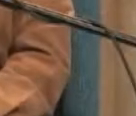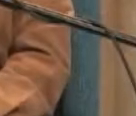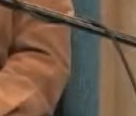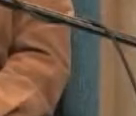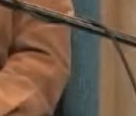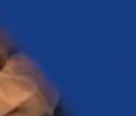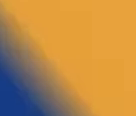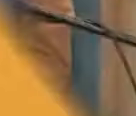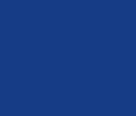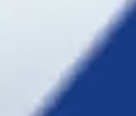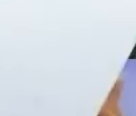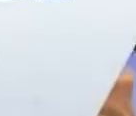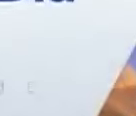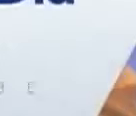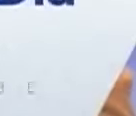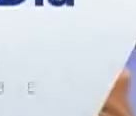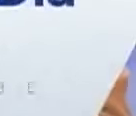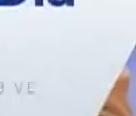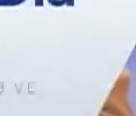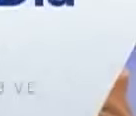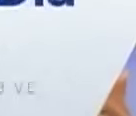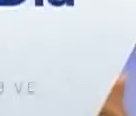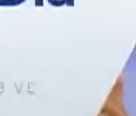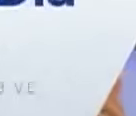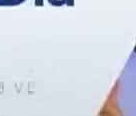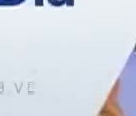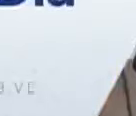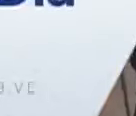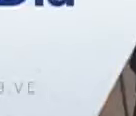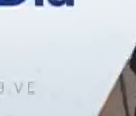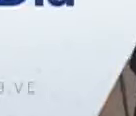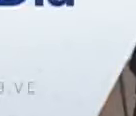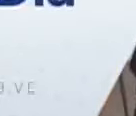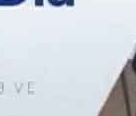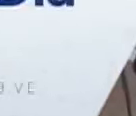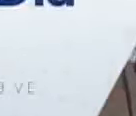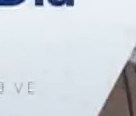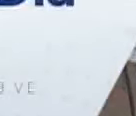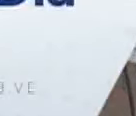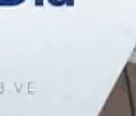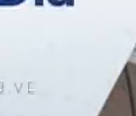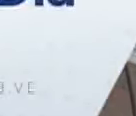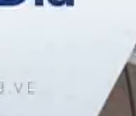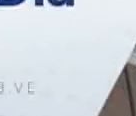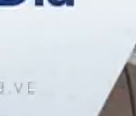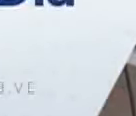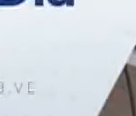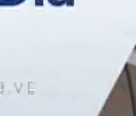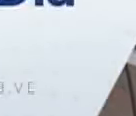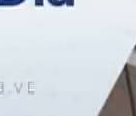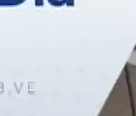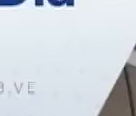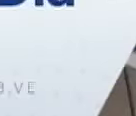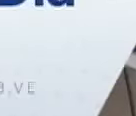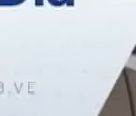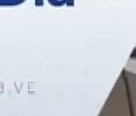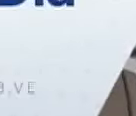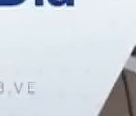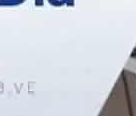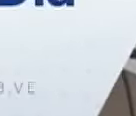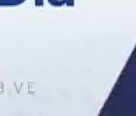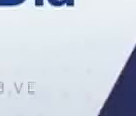televisión venezolana. Al Día, jueves 2 de la tarde. Venezolana de Televisión